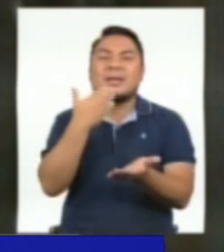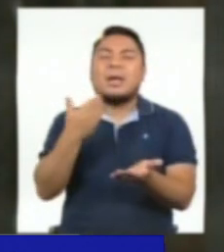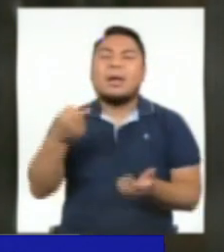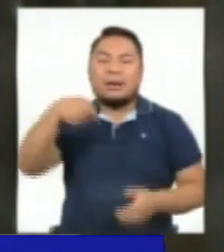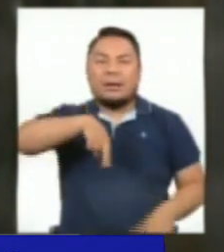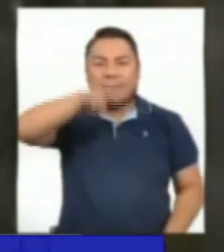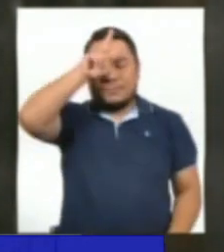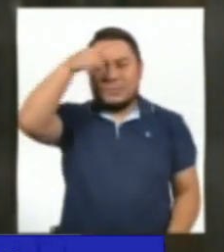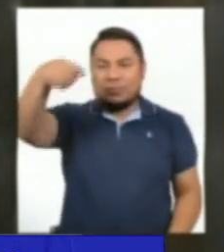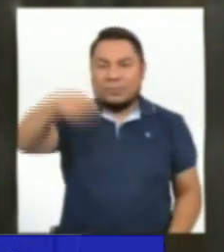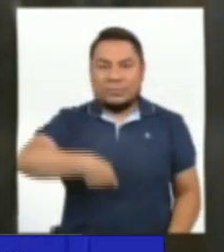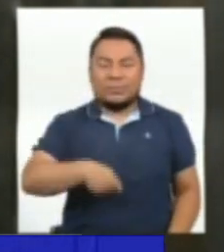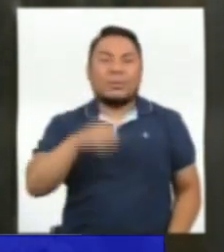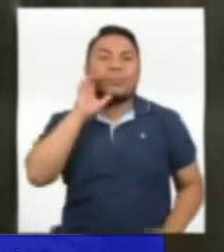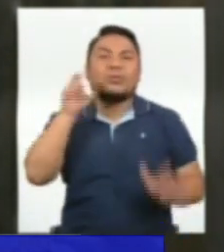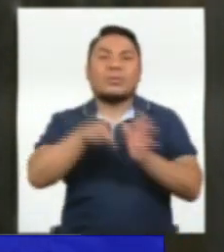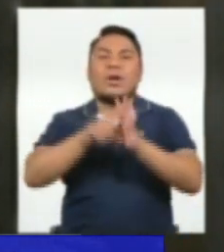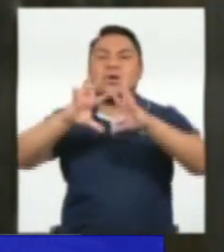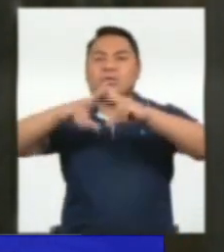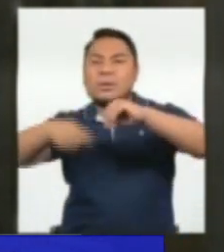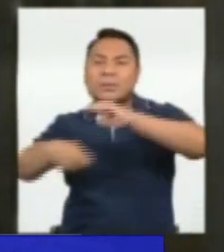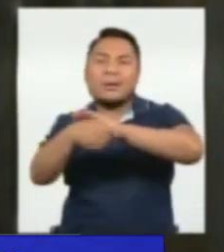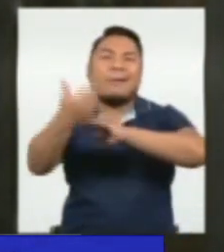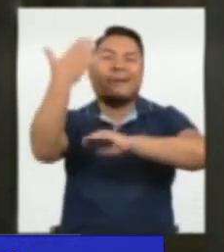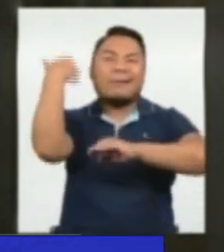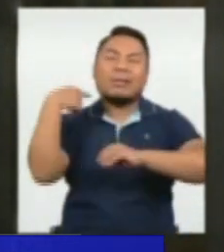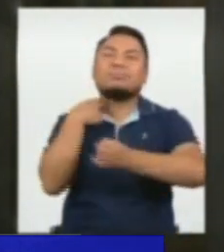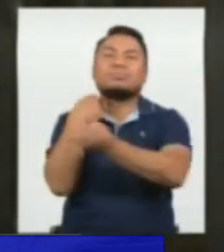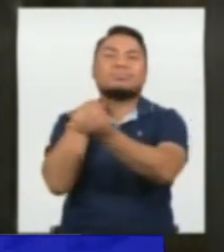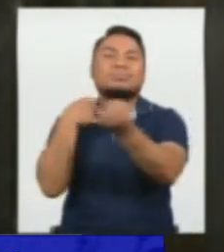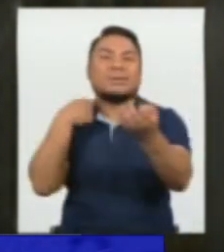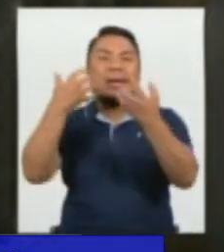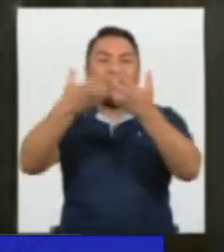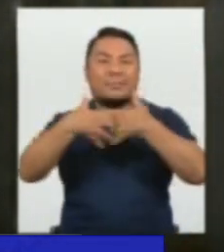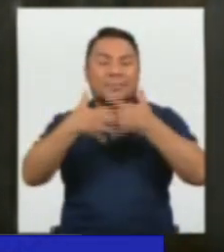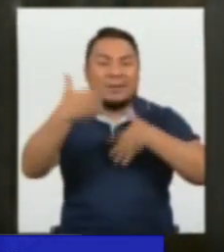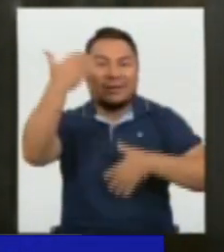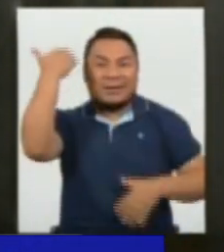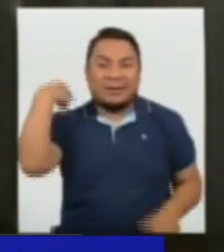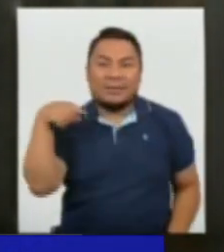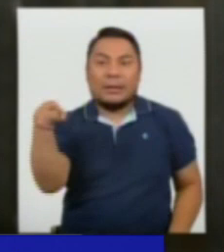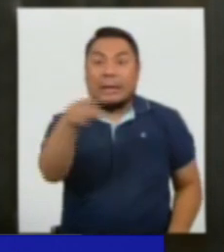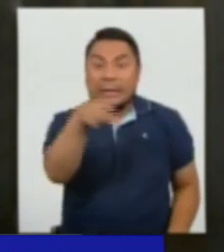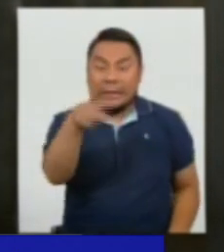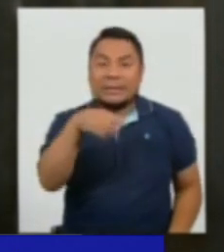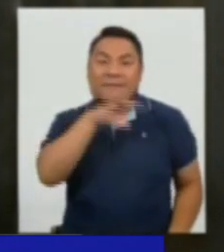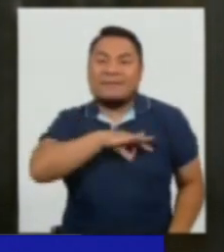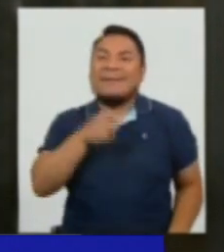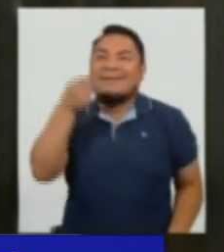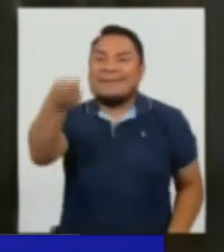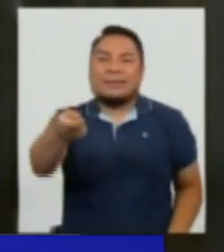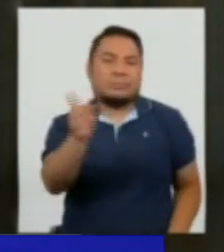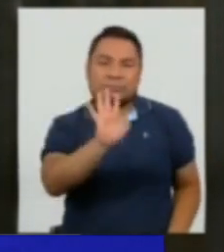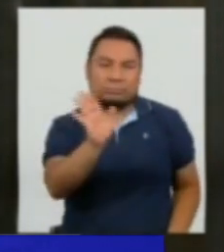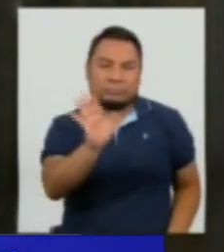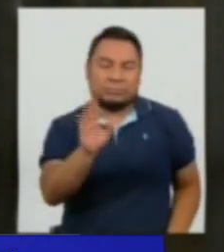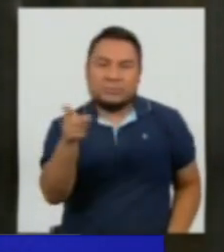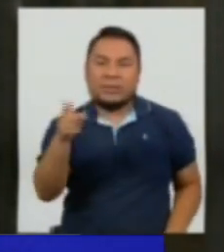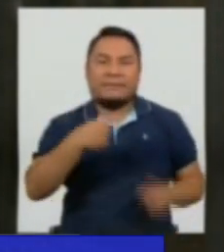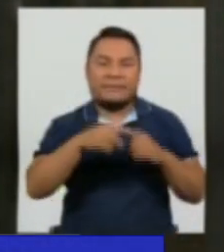delitos conexos. Estas empresas no pueden ser beneficiarias de este crédito. Además, establece que durante el